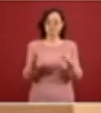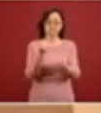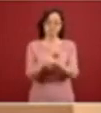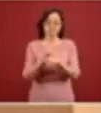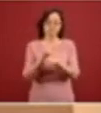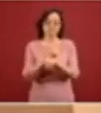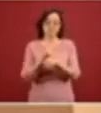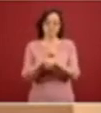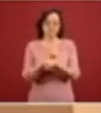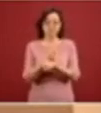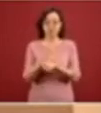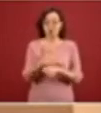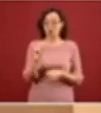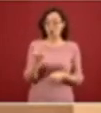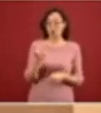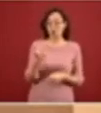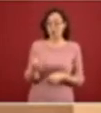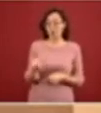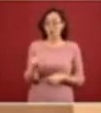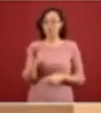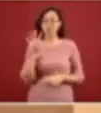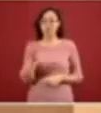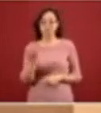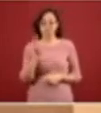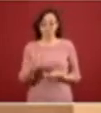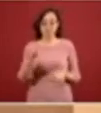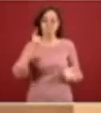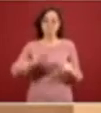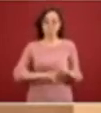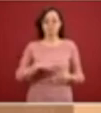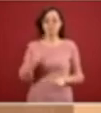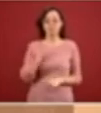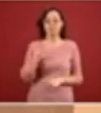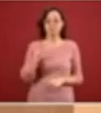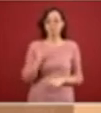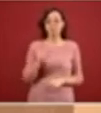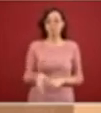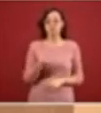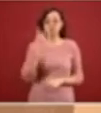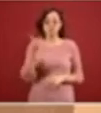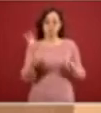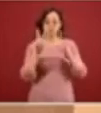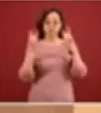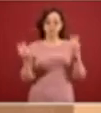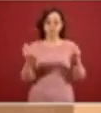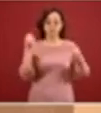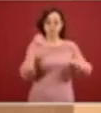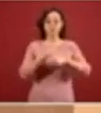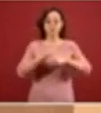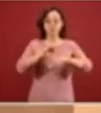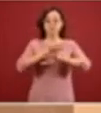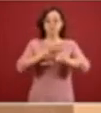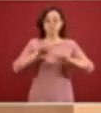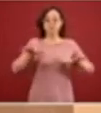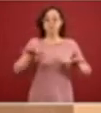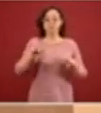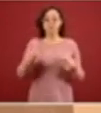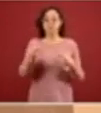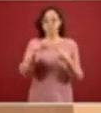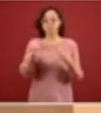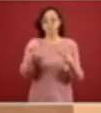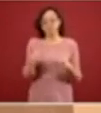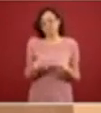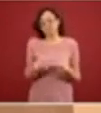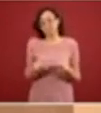lo referente a COVID-19 y tenemos 2 puntos de impacto y 2 puntos que es mi